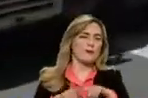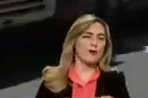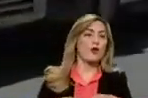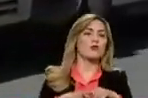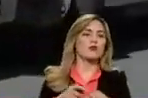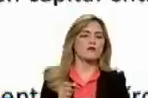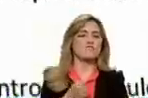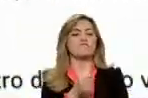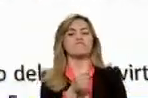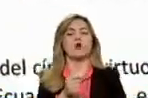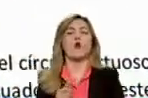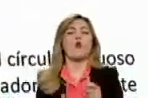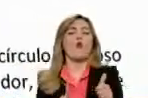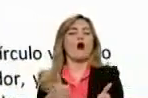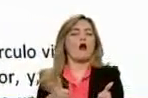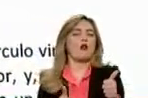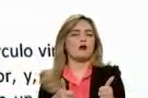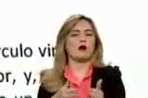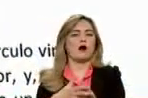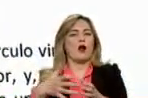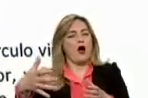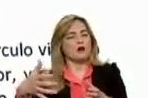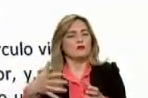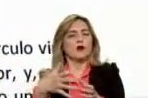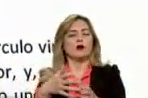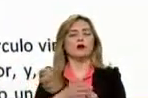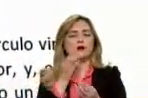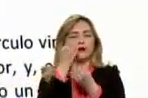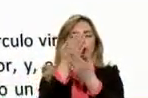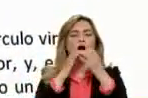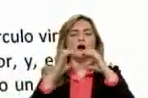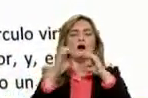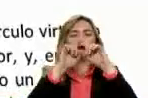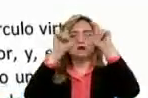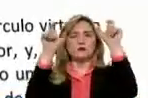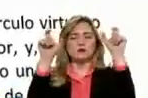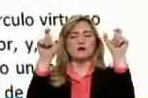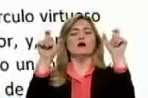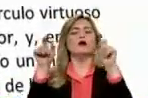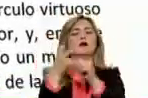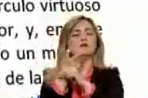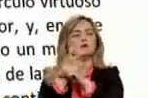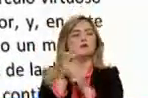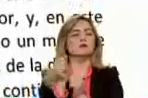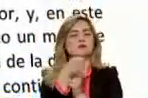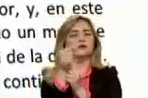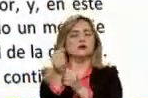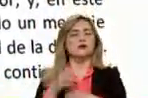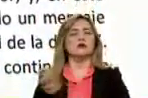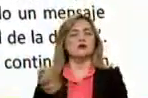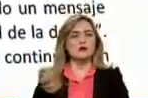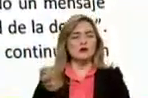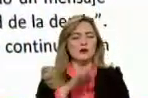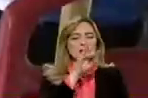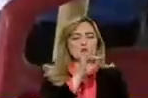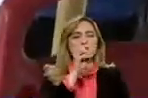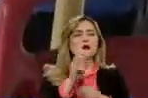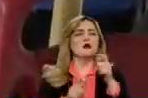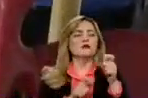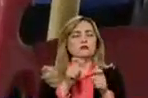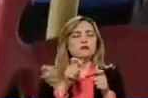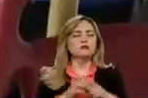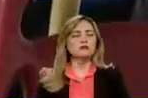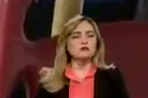tipo de flota. Así lo informó en un comunicado la empresa de pasajeros. En trole y articulados podrán ir 80 personas y